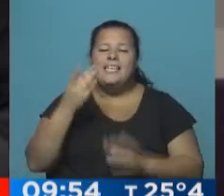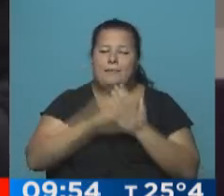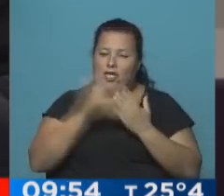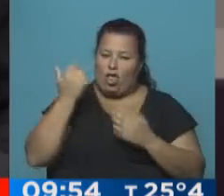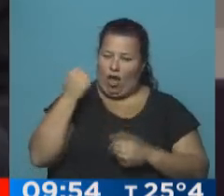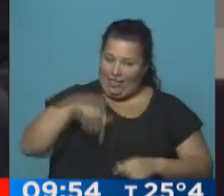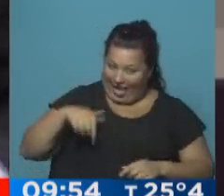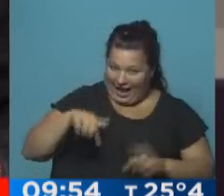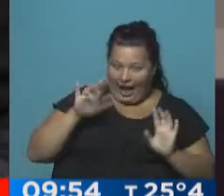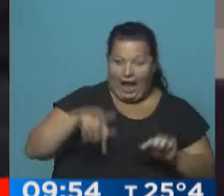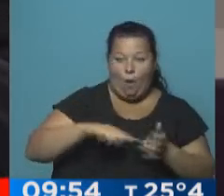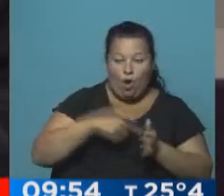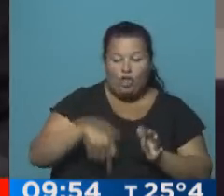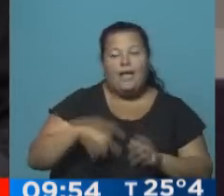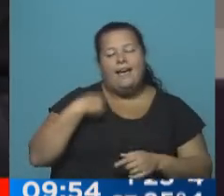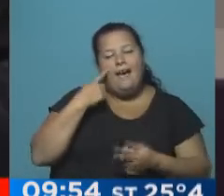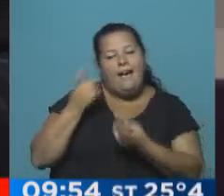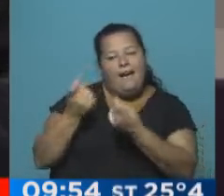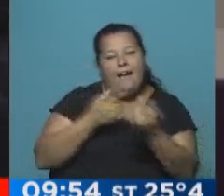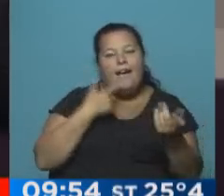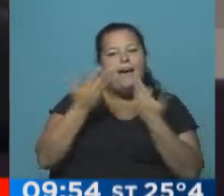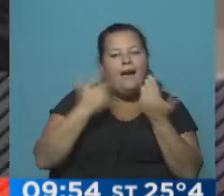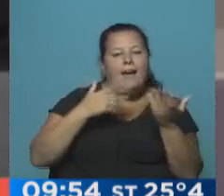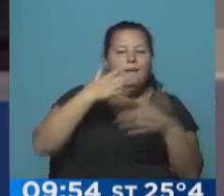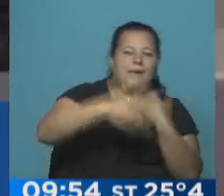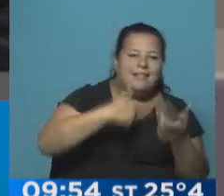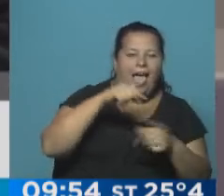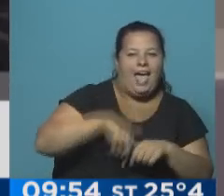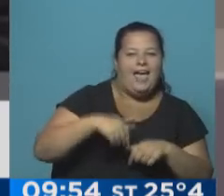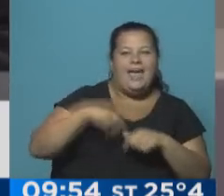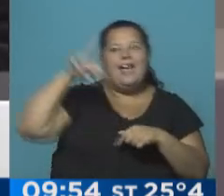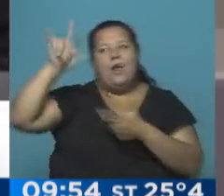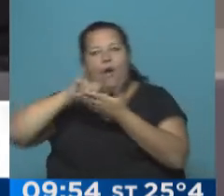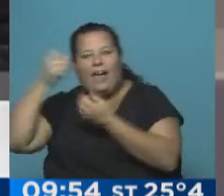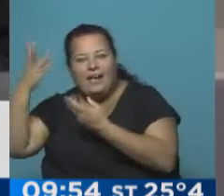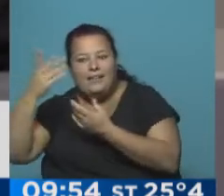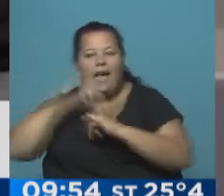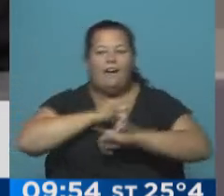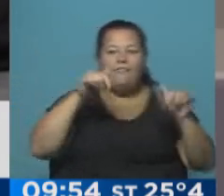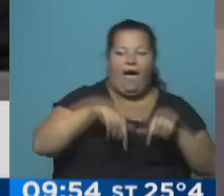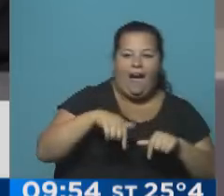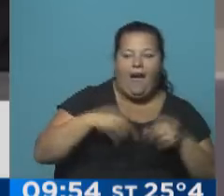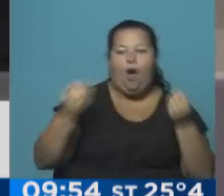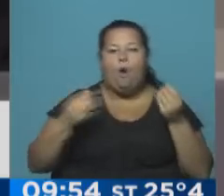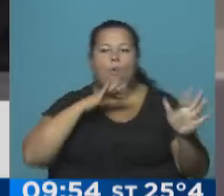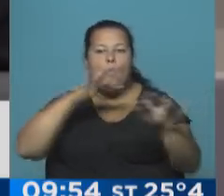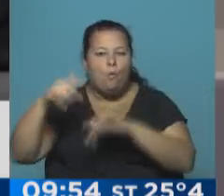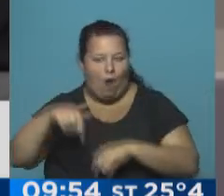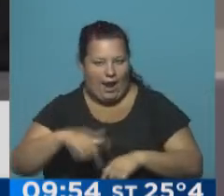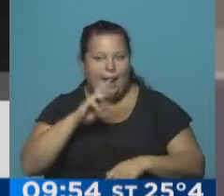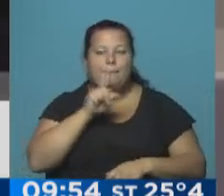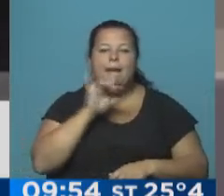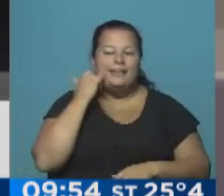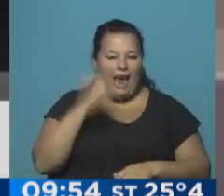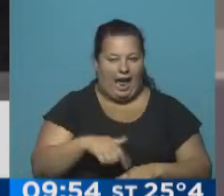Buenos Aires no porque acá eh uno va tomando la información combinada de lo que va pasando en Nueva York lo que se informa de Nueva York y los comentarios que ayer hizo prat